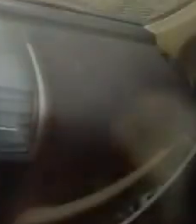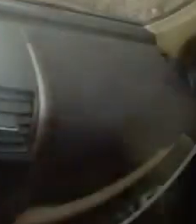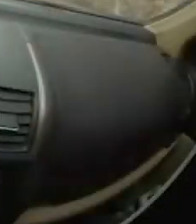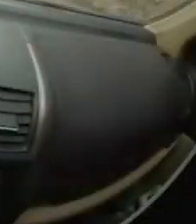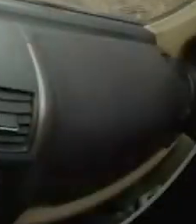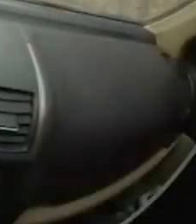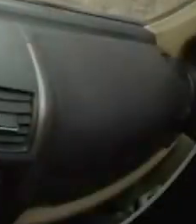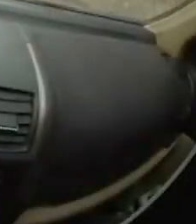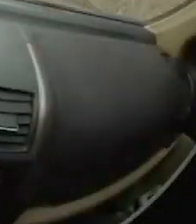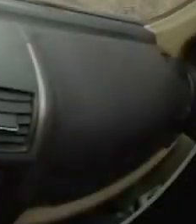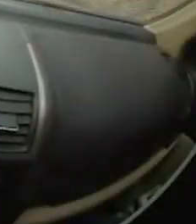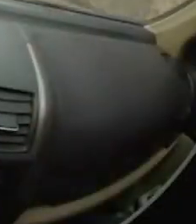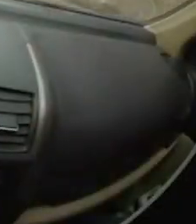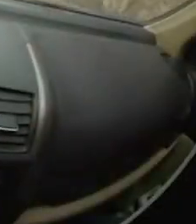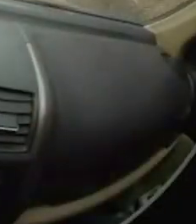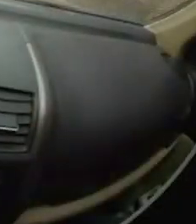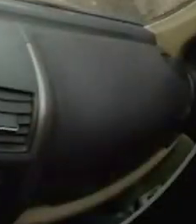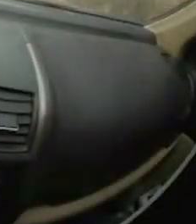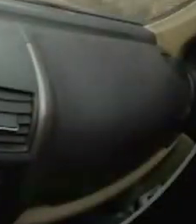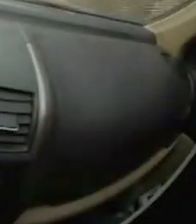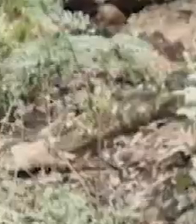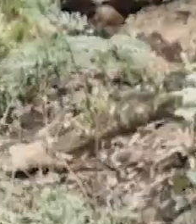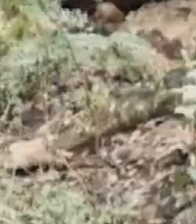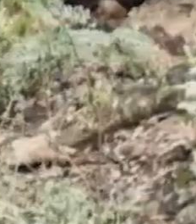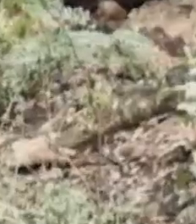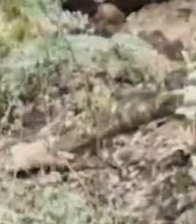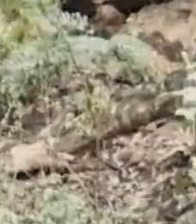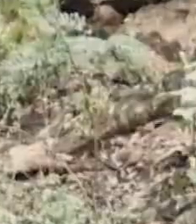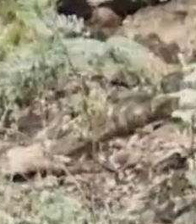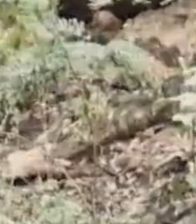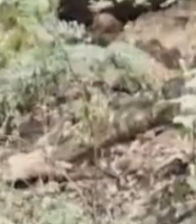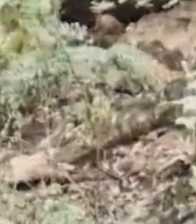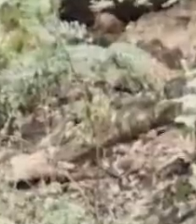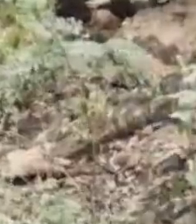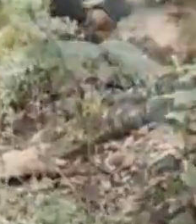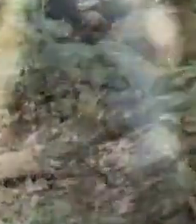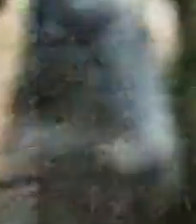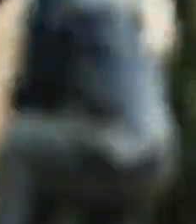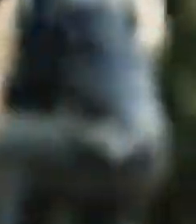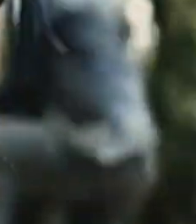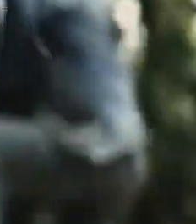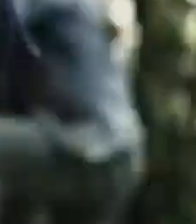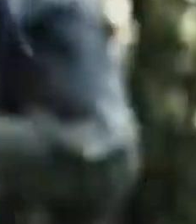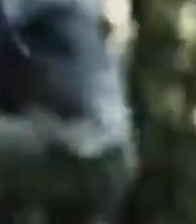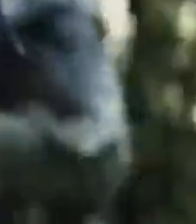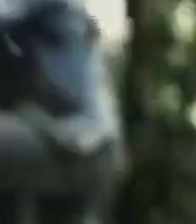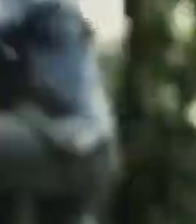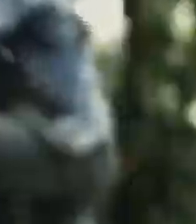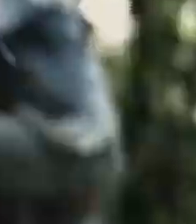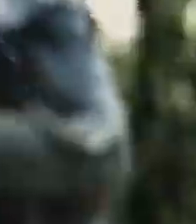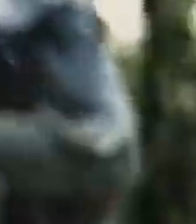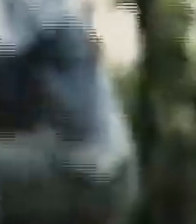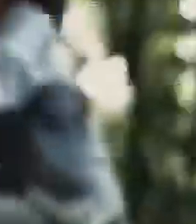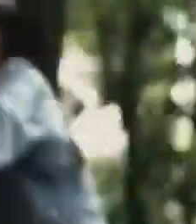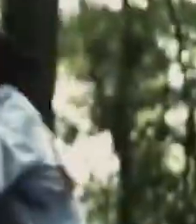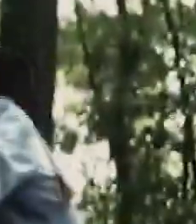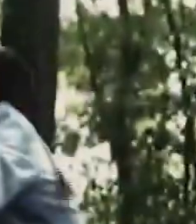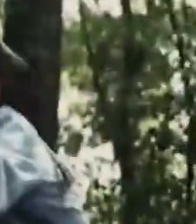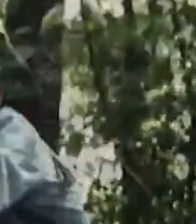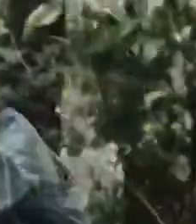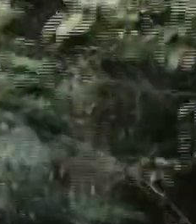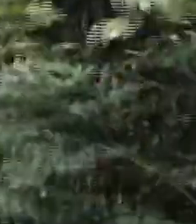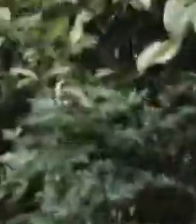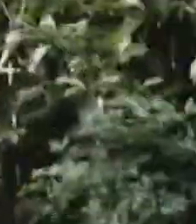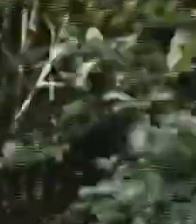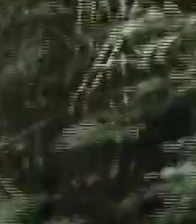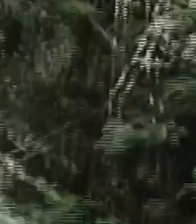sería largo, que habría que manejar por horas, que después tendría que abandonar las comodidades de mi auto y continuar caminando por